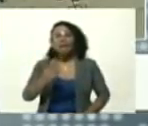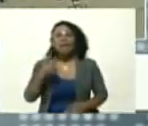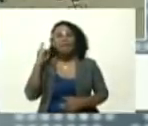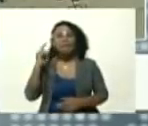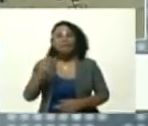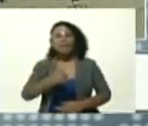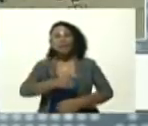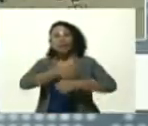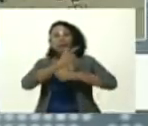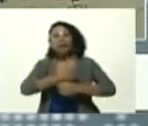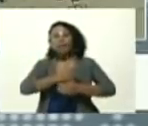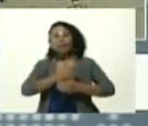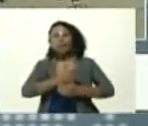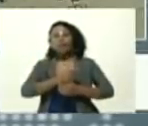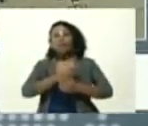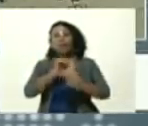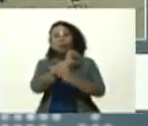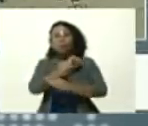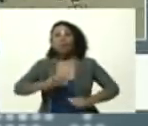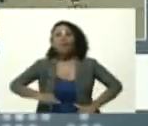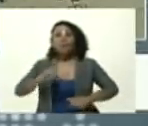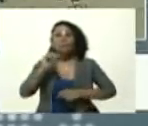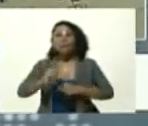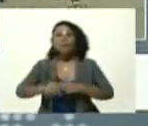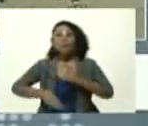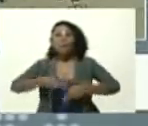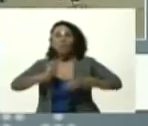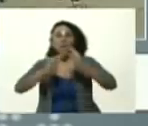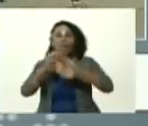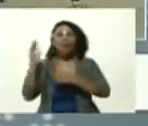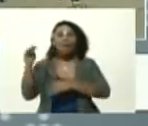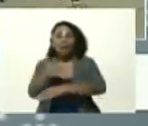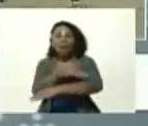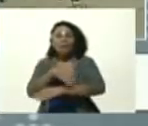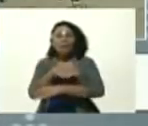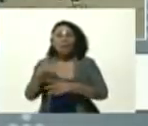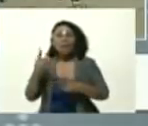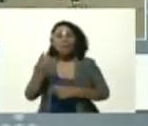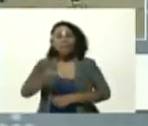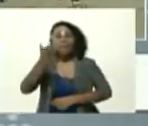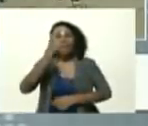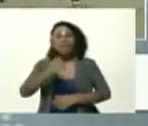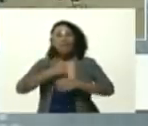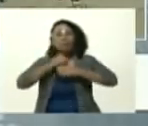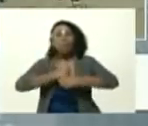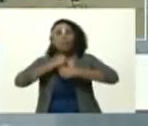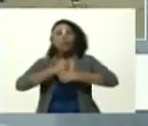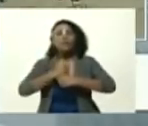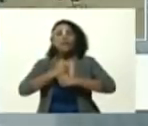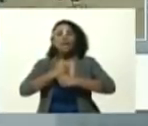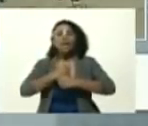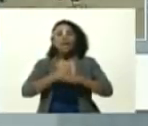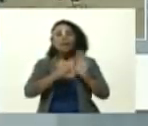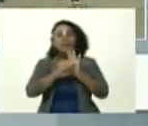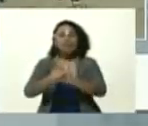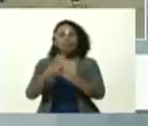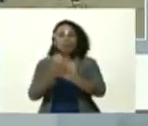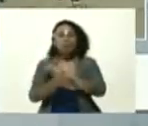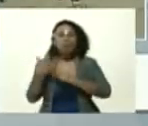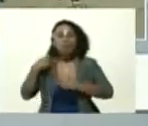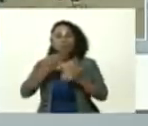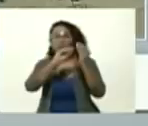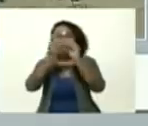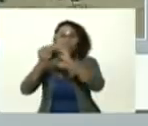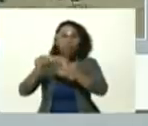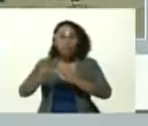la Guardia y construyó la Avenida Monumental de los Próceres, los monolitos, y de ahí